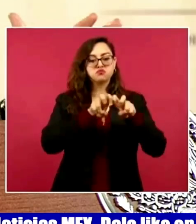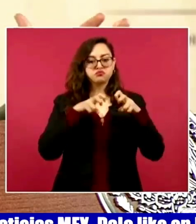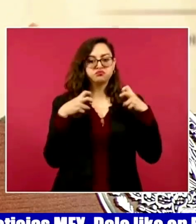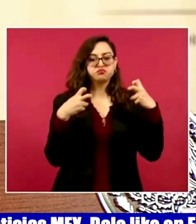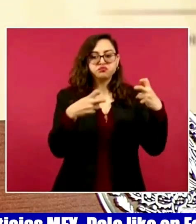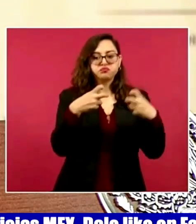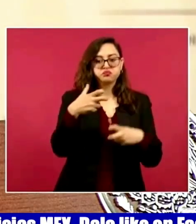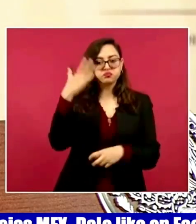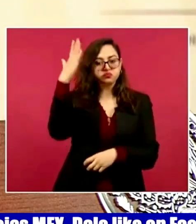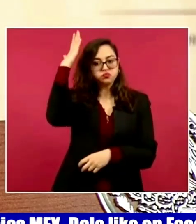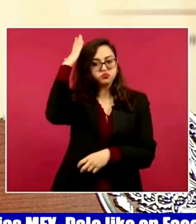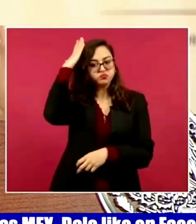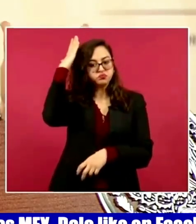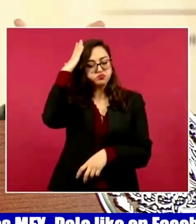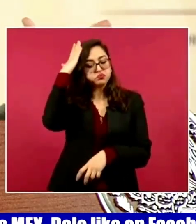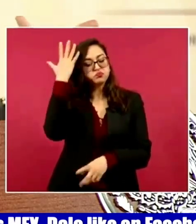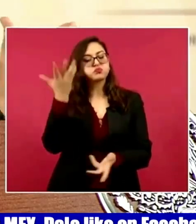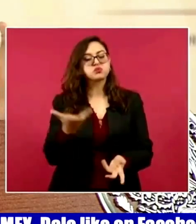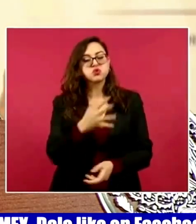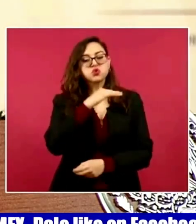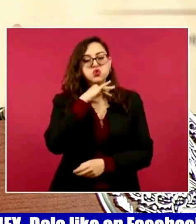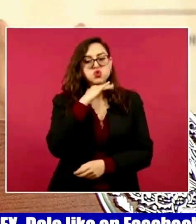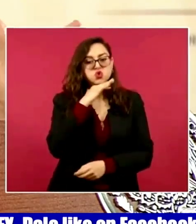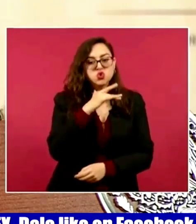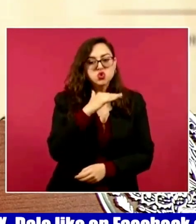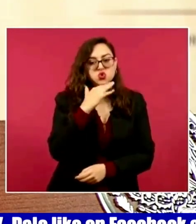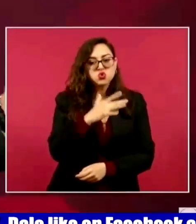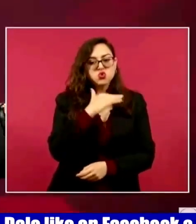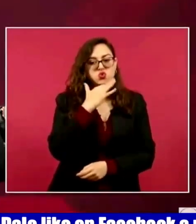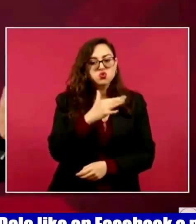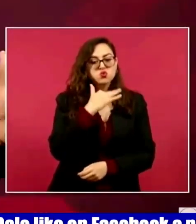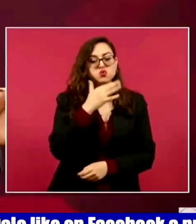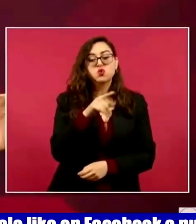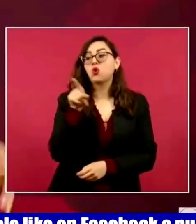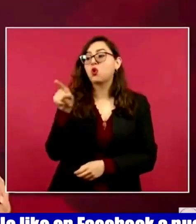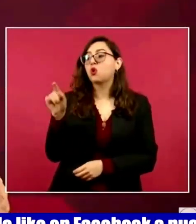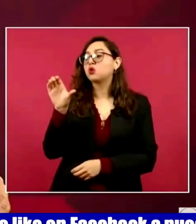sancionado el Consejo de la Judicatura?